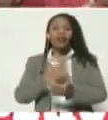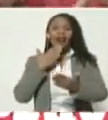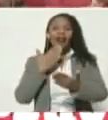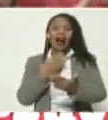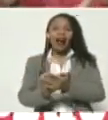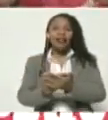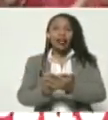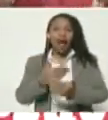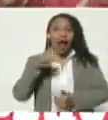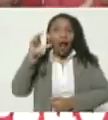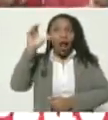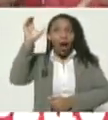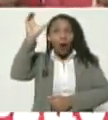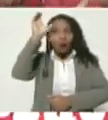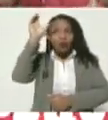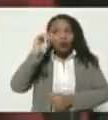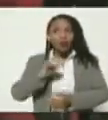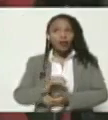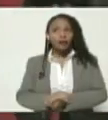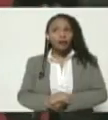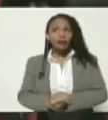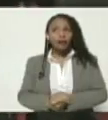gracias